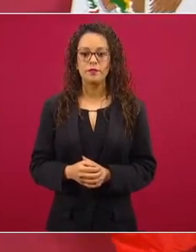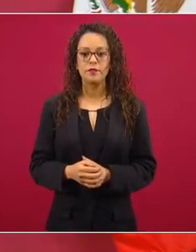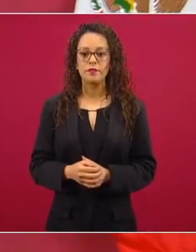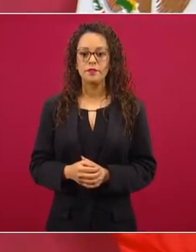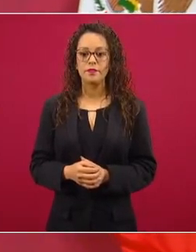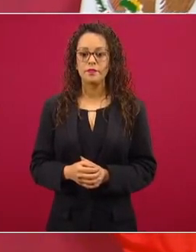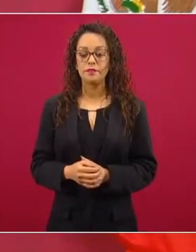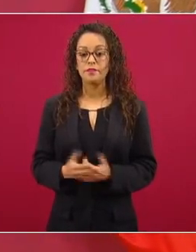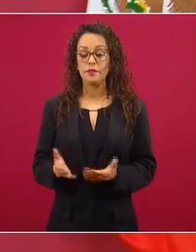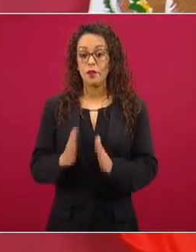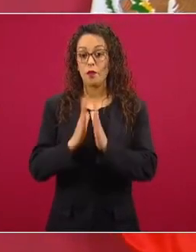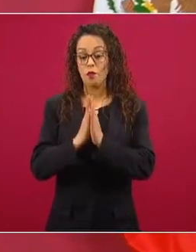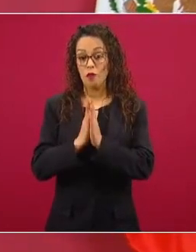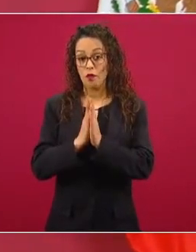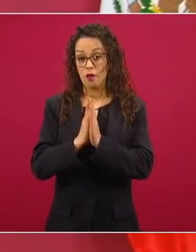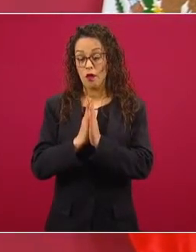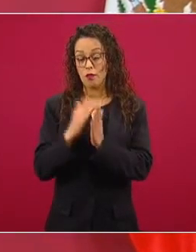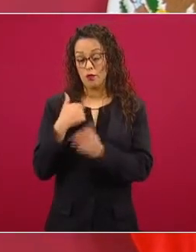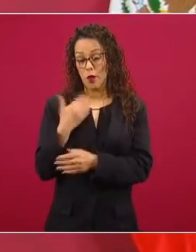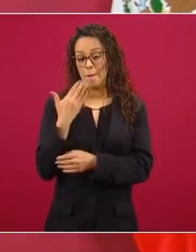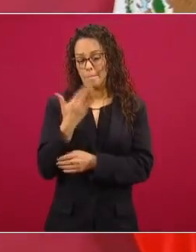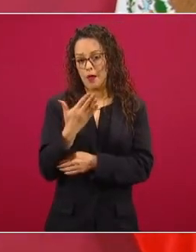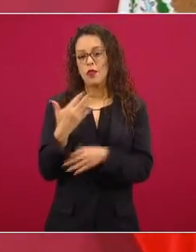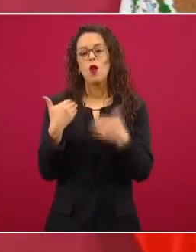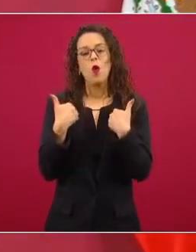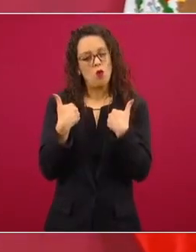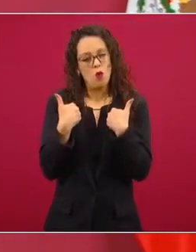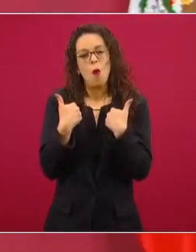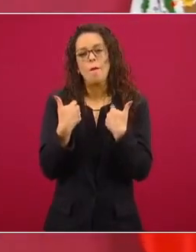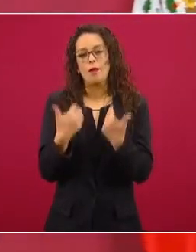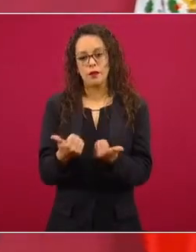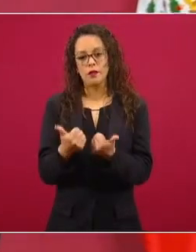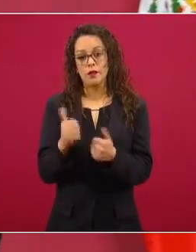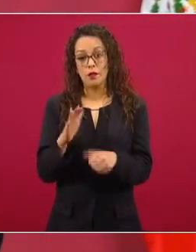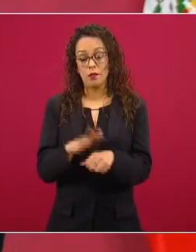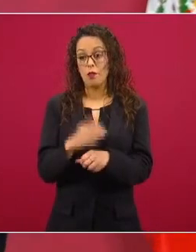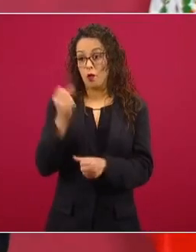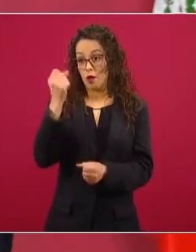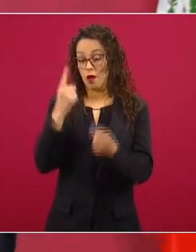yo pido la comprensión porque habían unos muy mal portados,